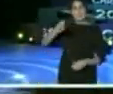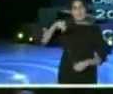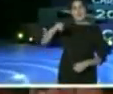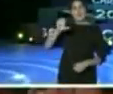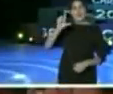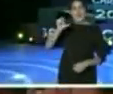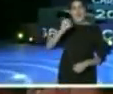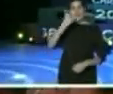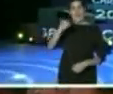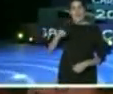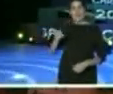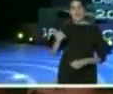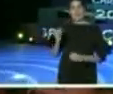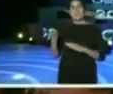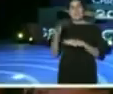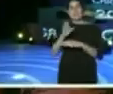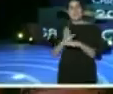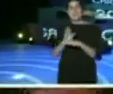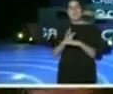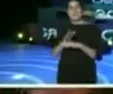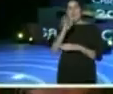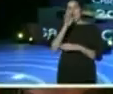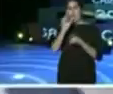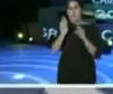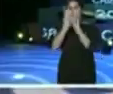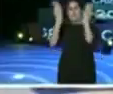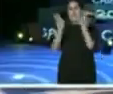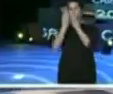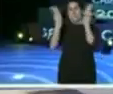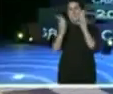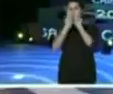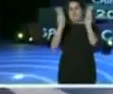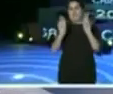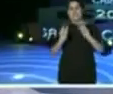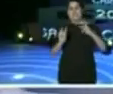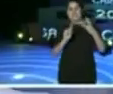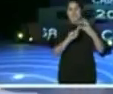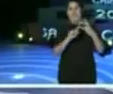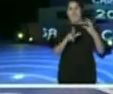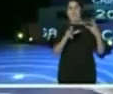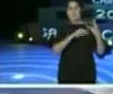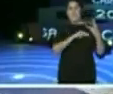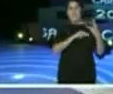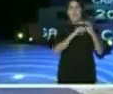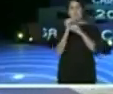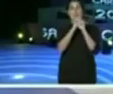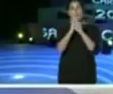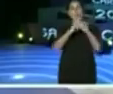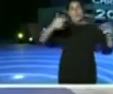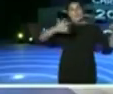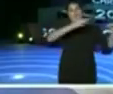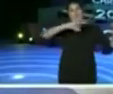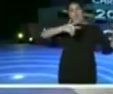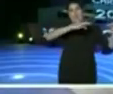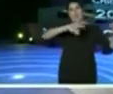León, representante de Fuente Alta. Tercer premio de interpretación 2016, Murga La Traviata,